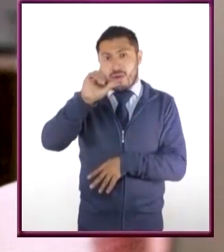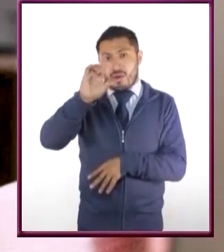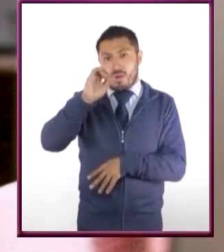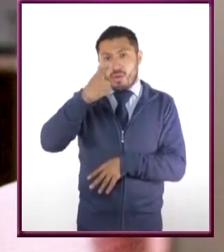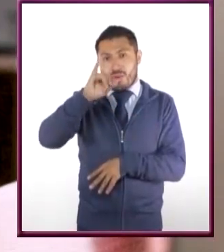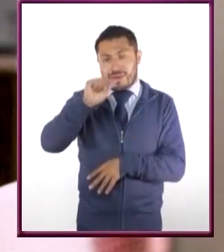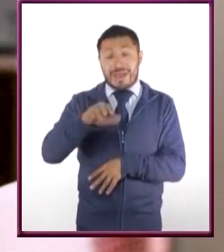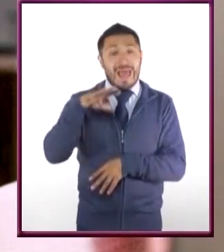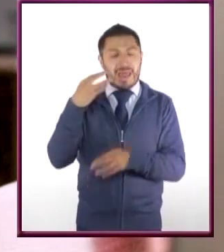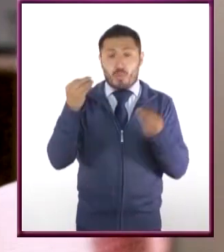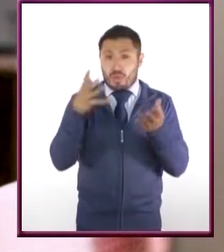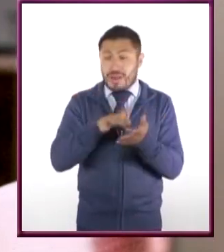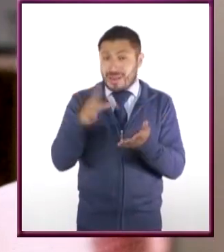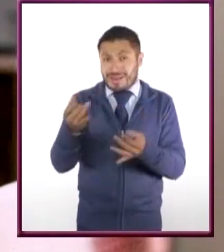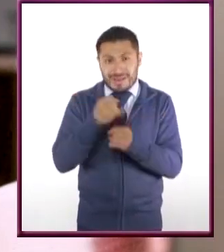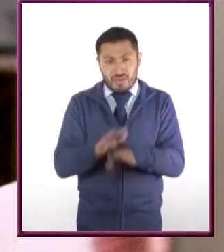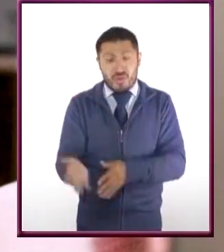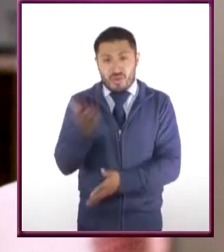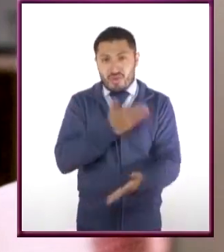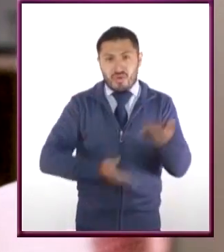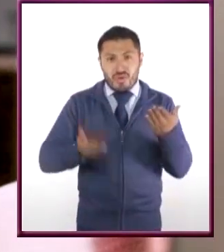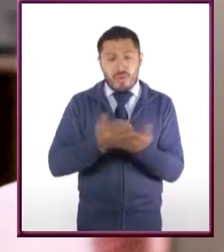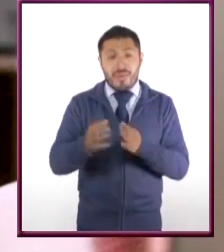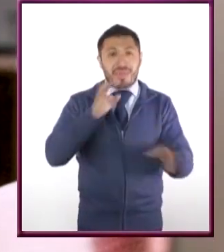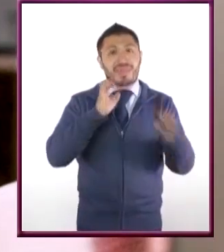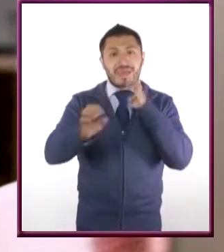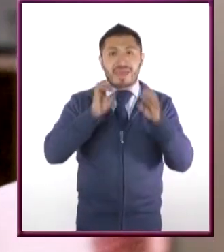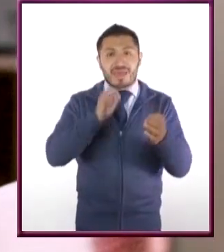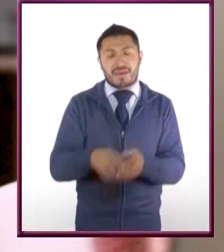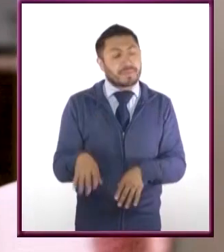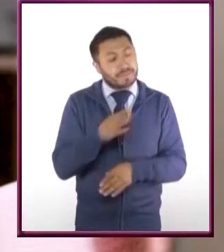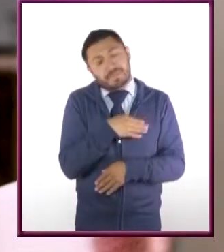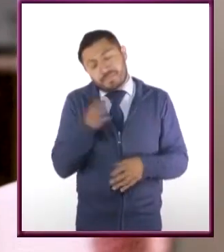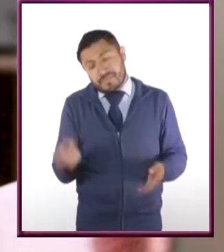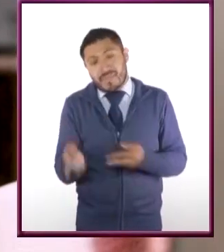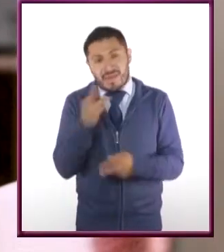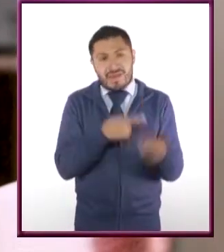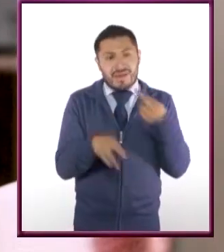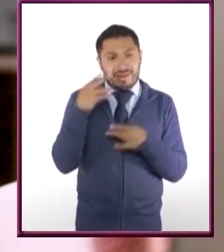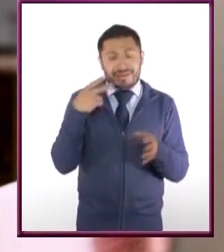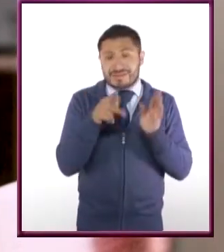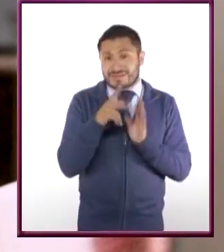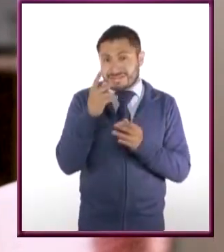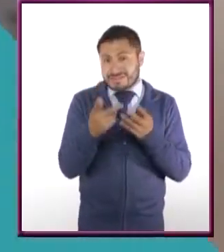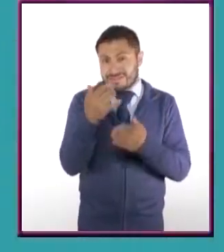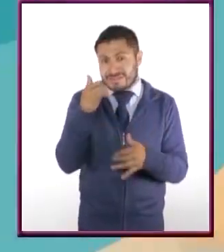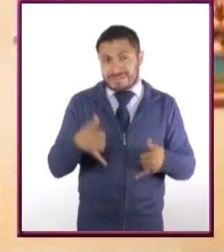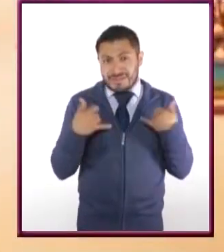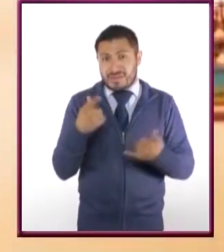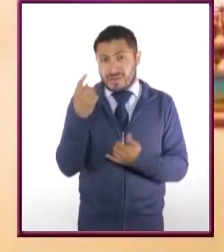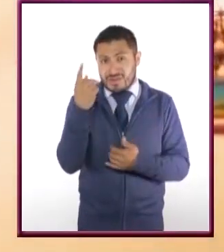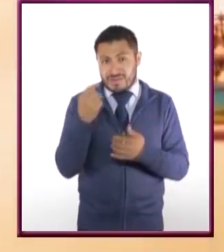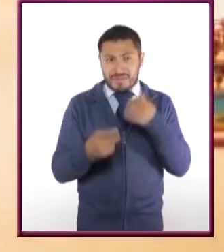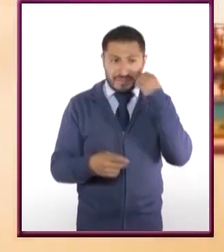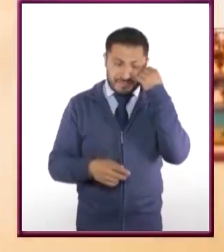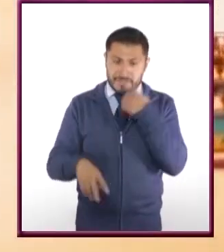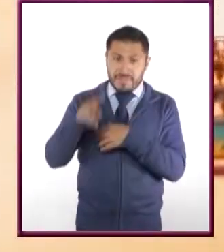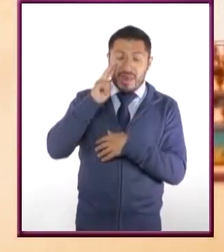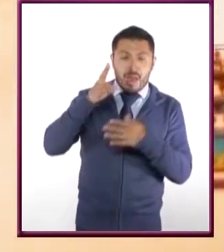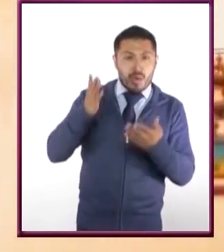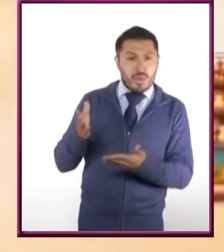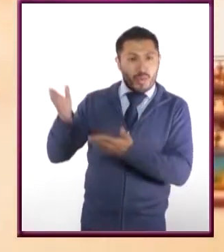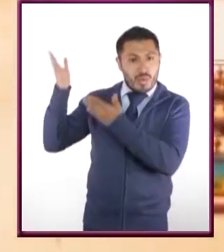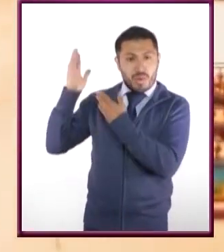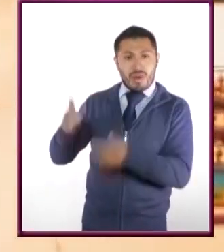esta información, gracias por compartir con nosotros esta entrevista y bueno, regresamos con esto que es Jóvenes en TV. Mira nada más